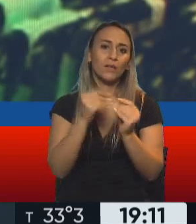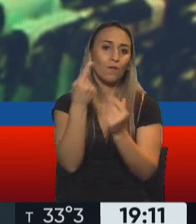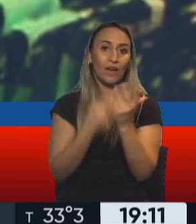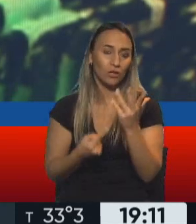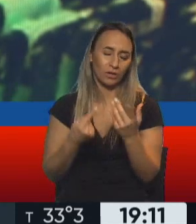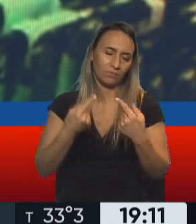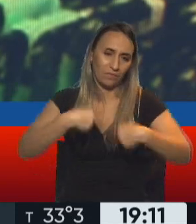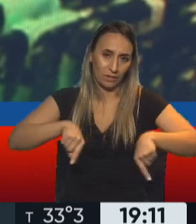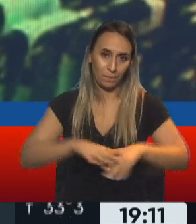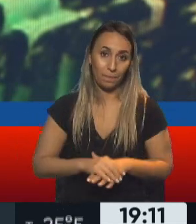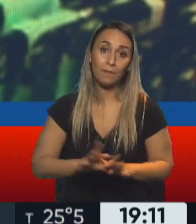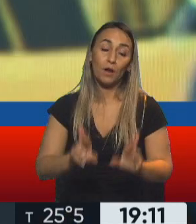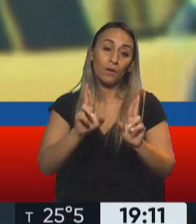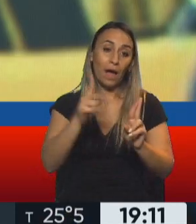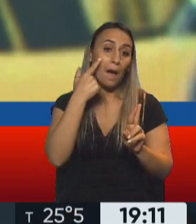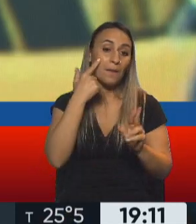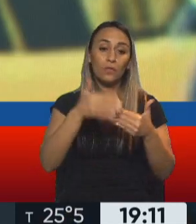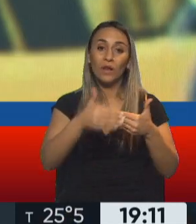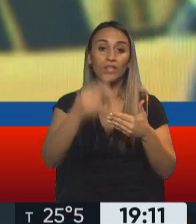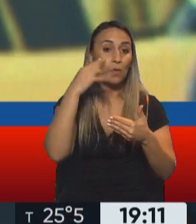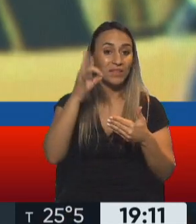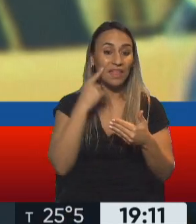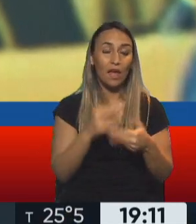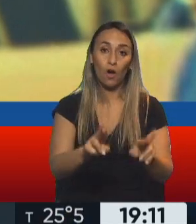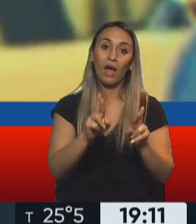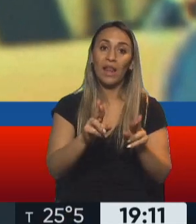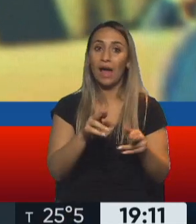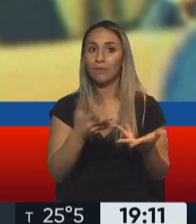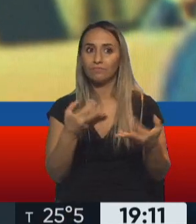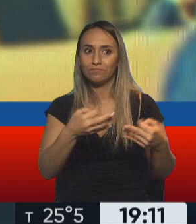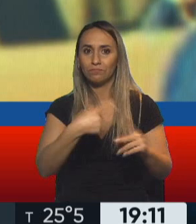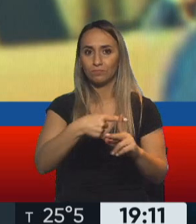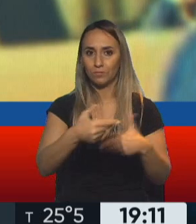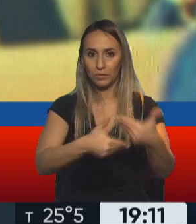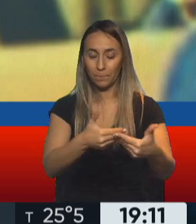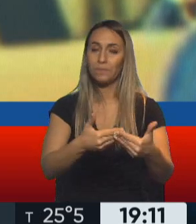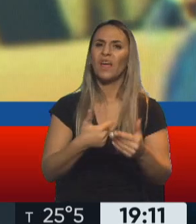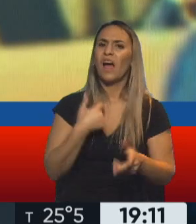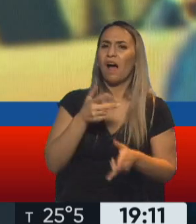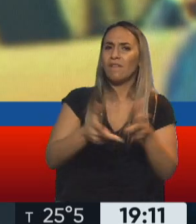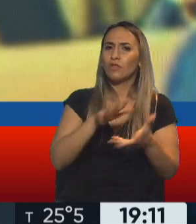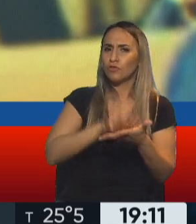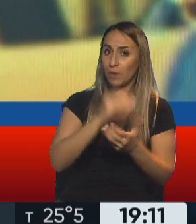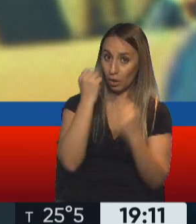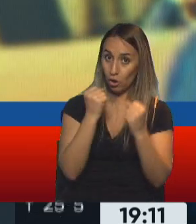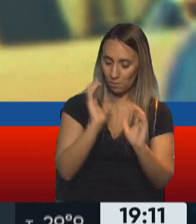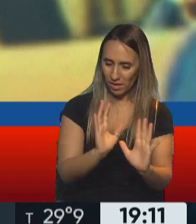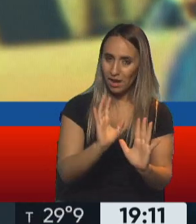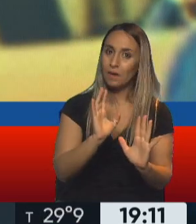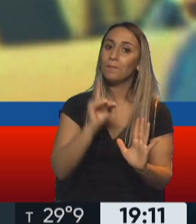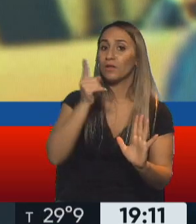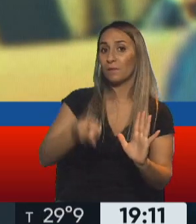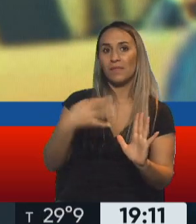que en algún punto impacte, ¿no? Bien, bueno, importante. Estamos hablando de economía y es necesario hablar de política también. Lo vamos a sumar a